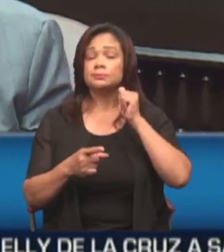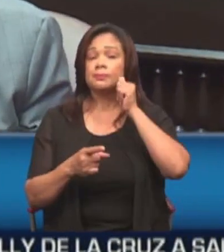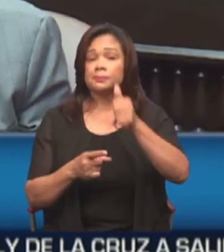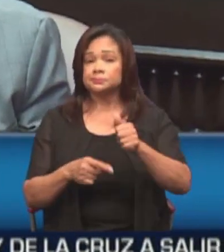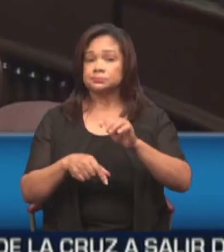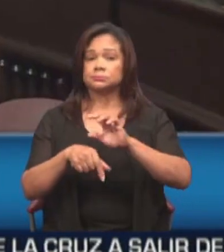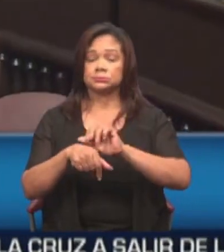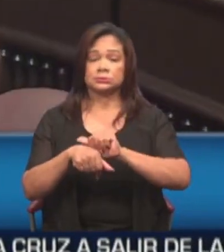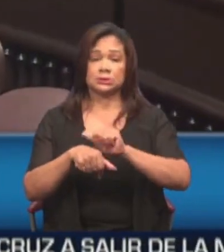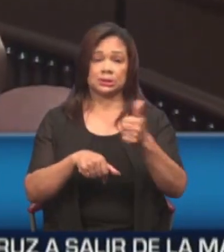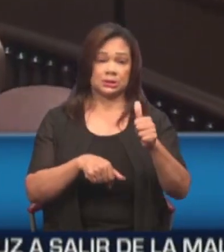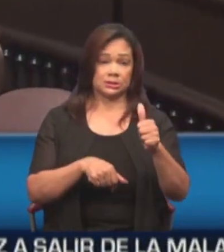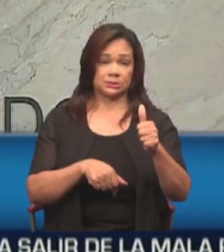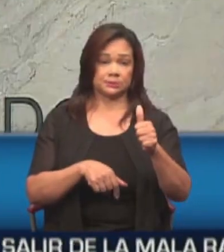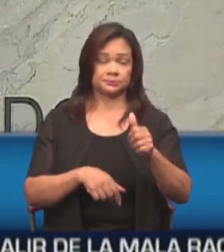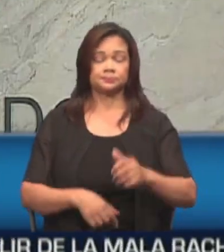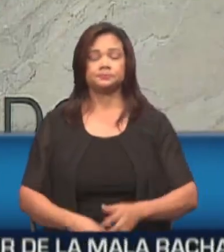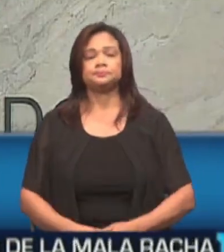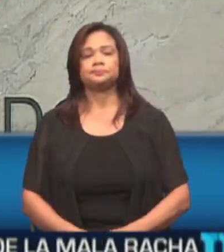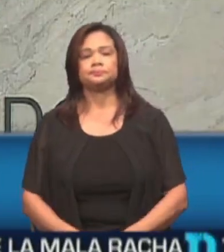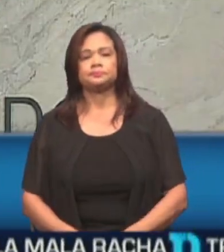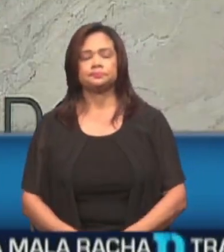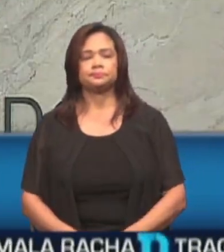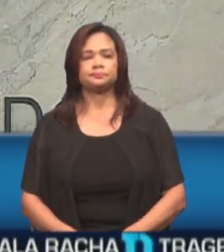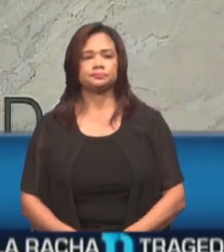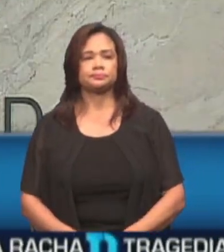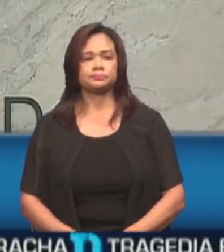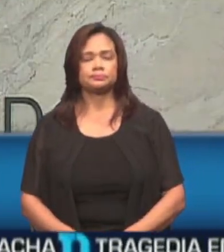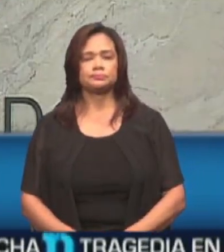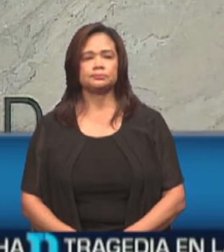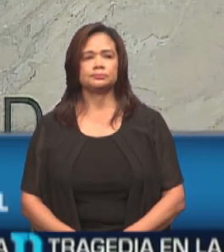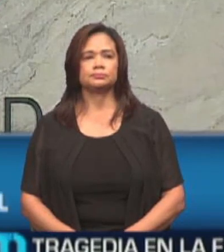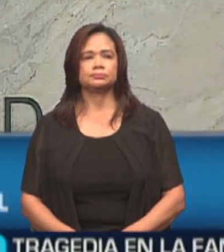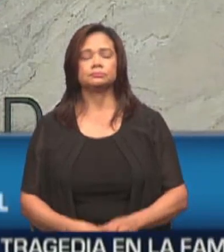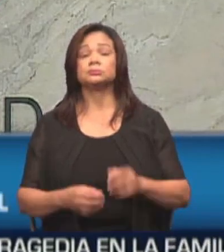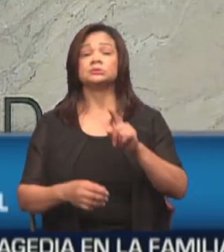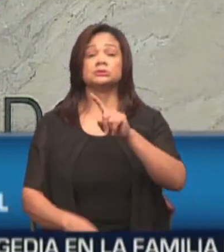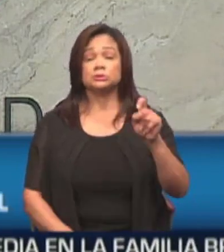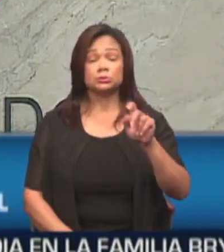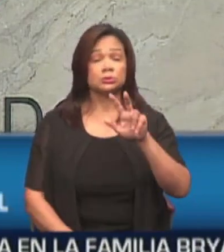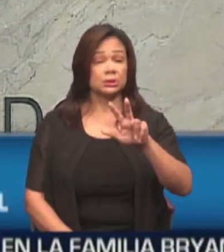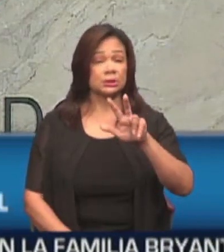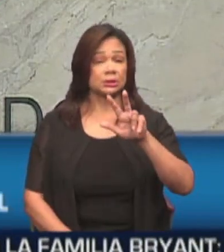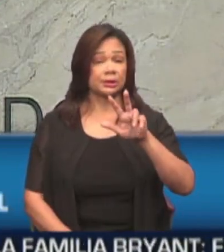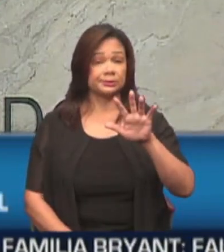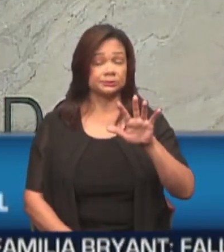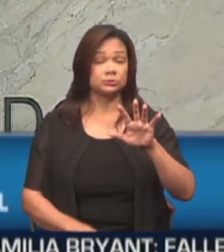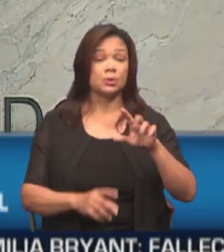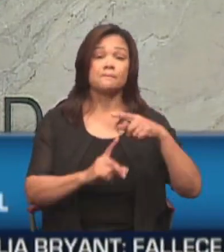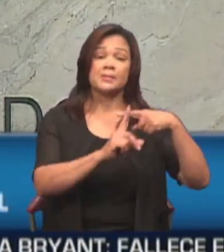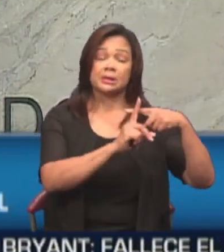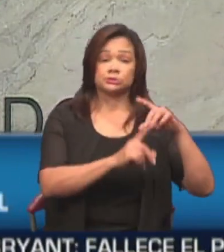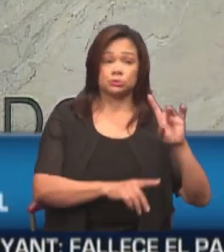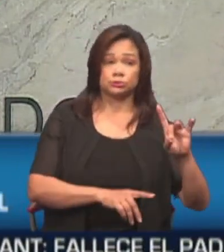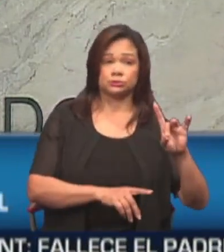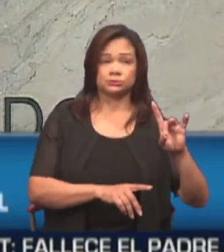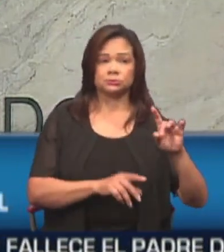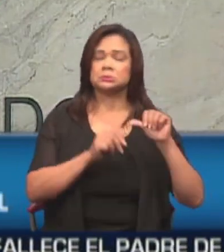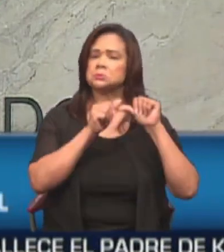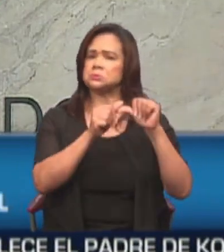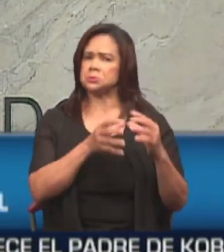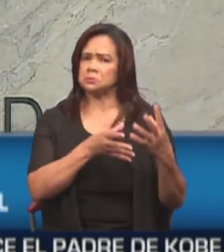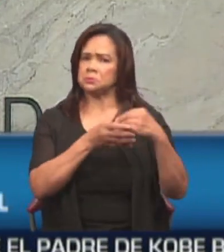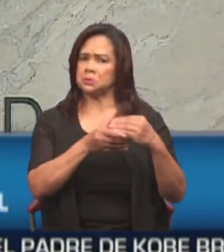a las 10 de la mañana recibimos eh 135 má 8 y todavía han seguido